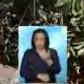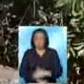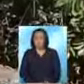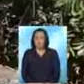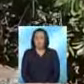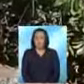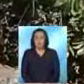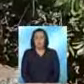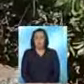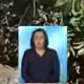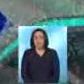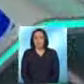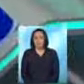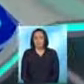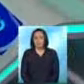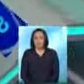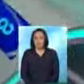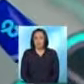ustedes, Lourdes, Sigrid.